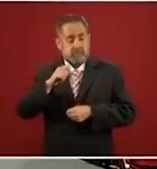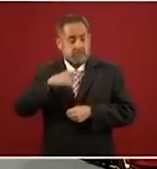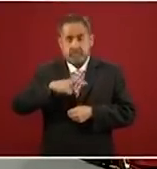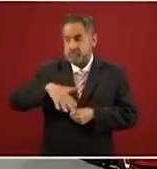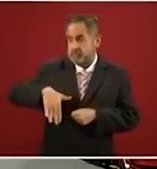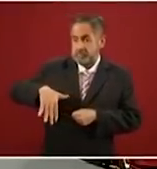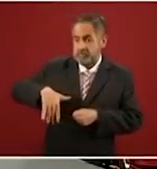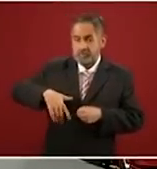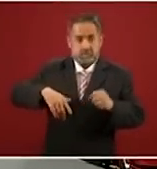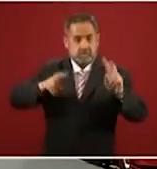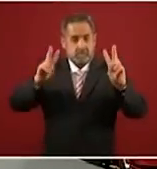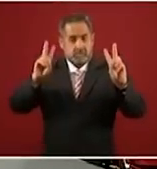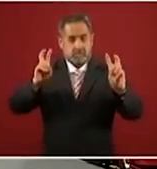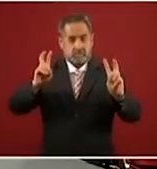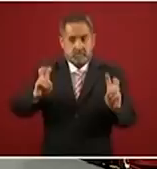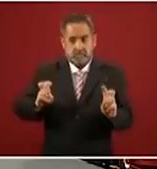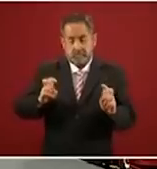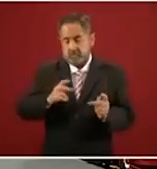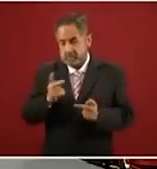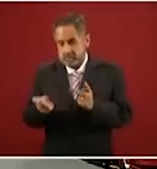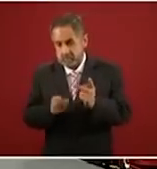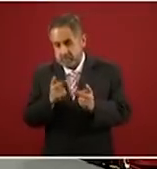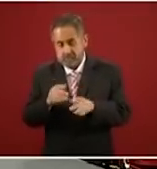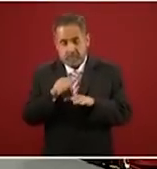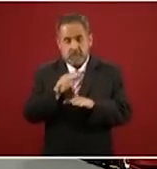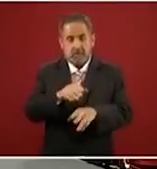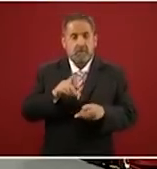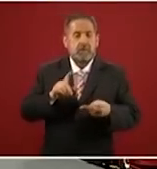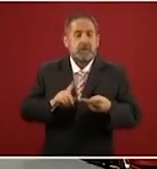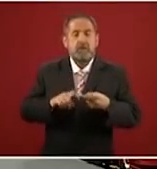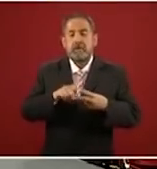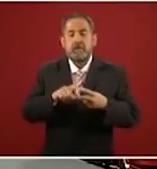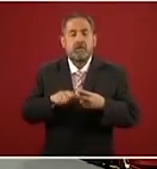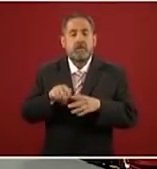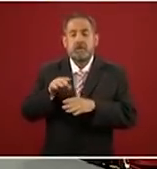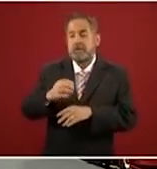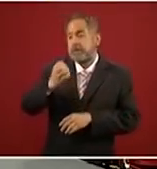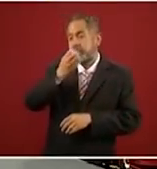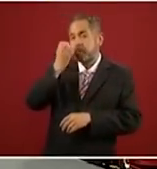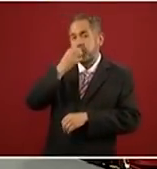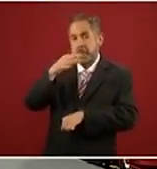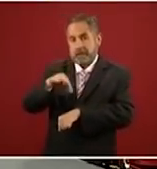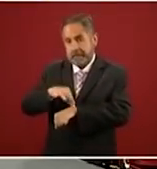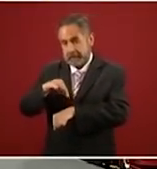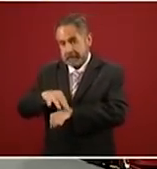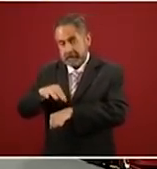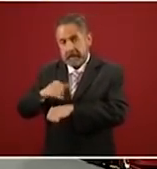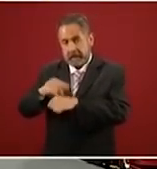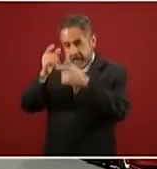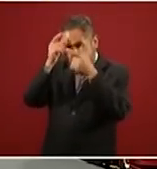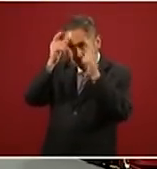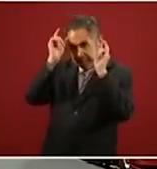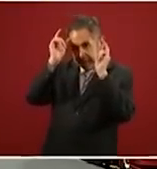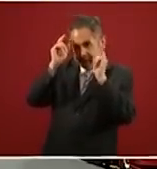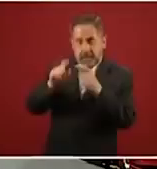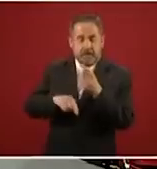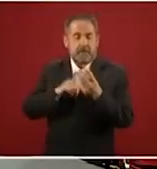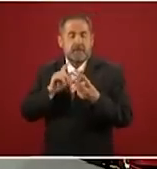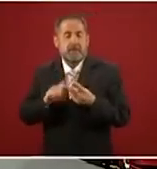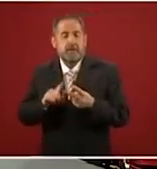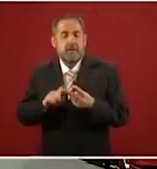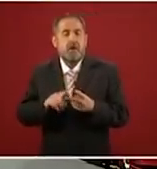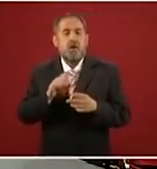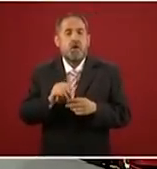los dos temas el de la escuela de medicina y de enfermería y lo de